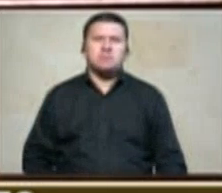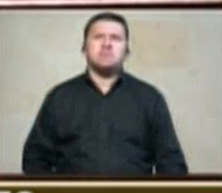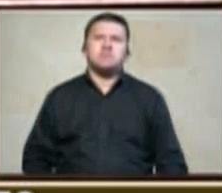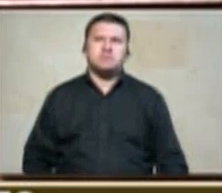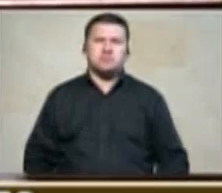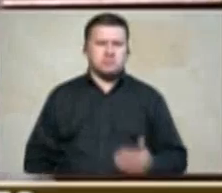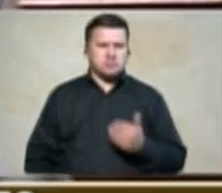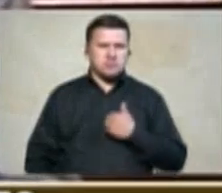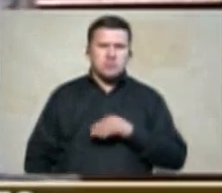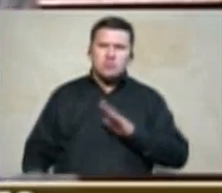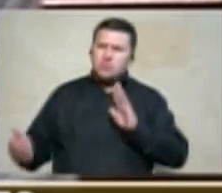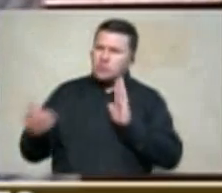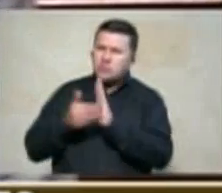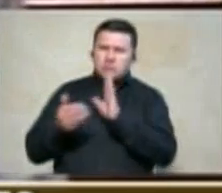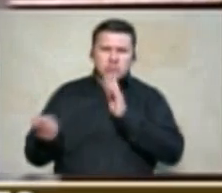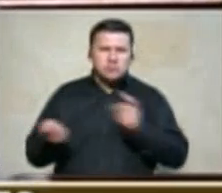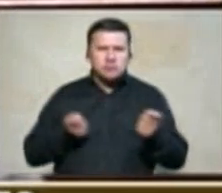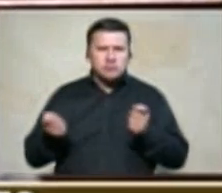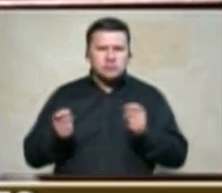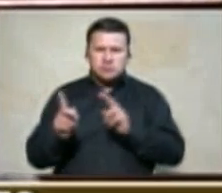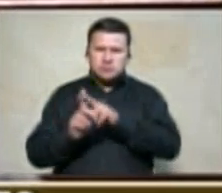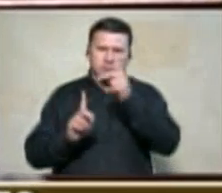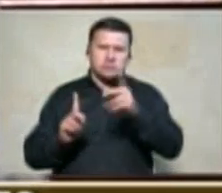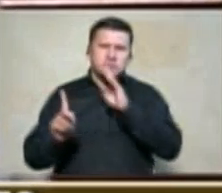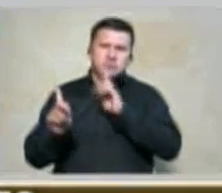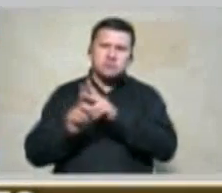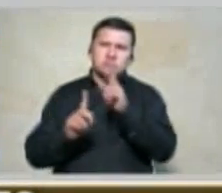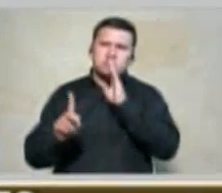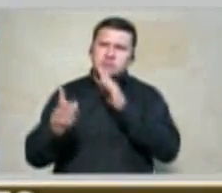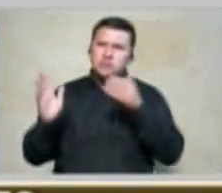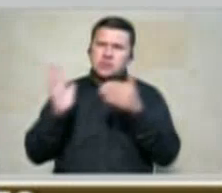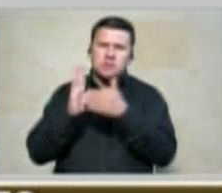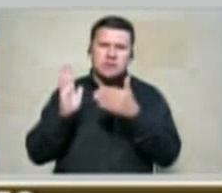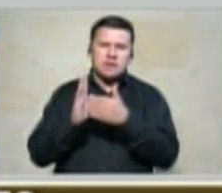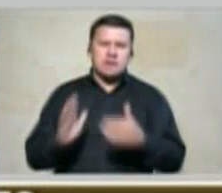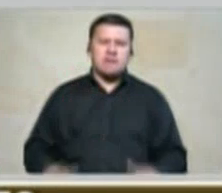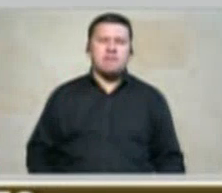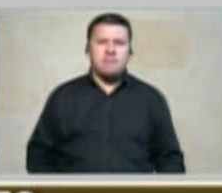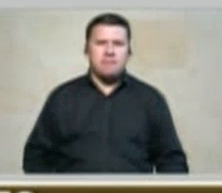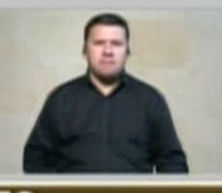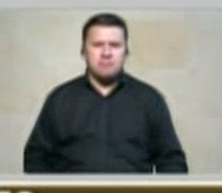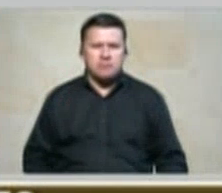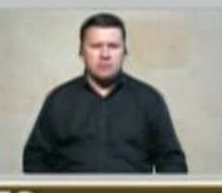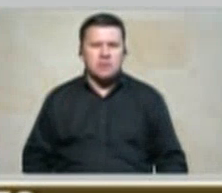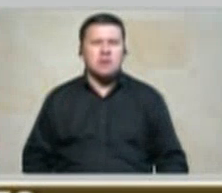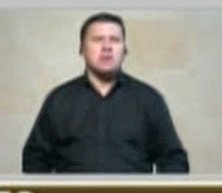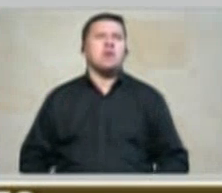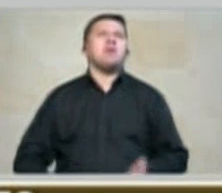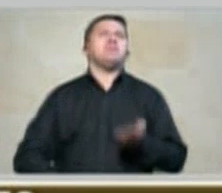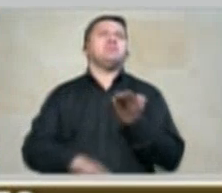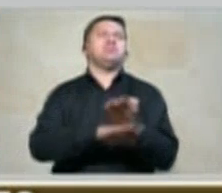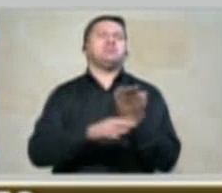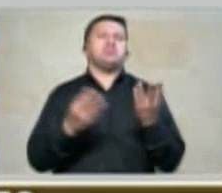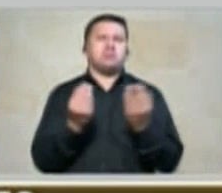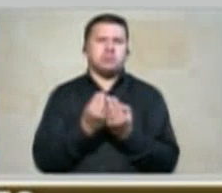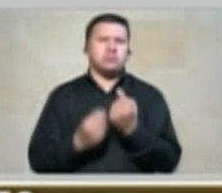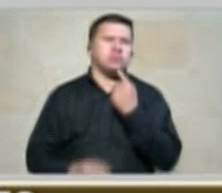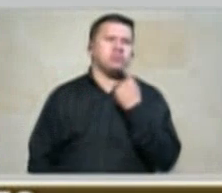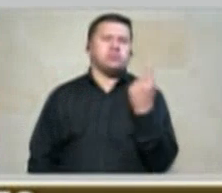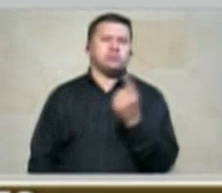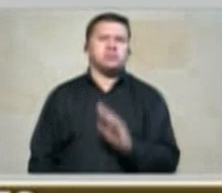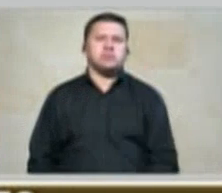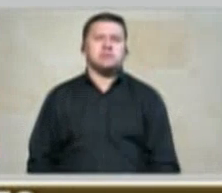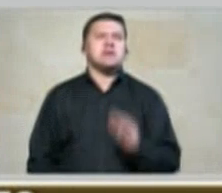Tenemos unos ataques dirigidos a las víctimas directamente, a las víctimas o a los reclamantes. Se les